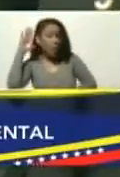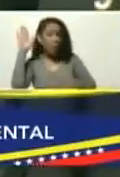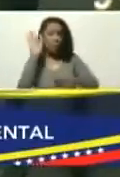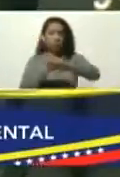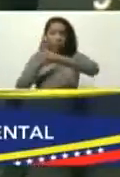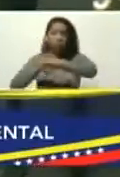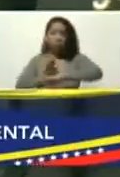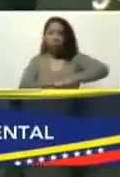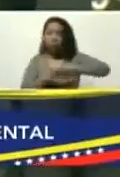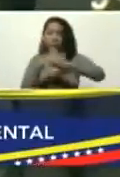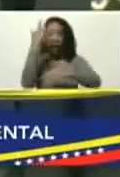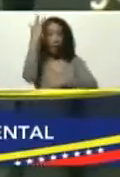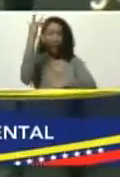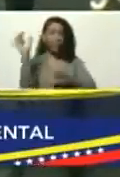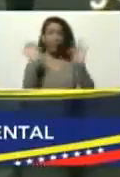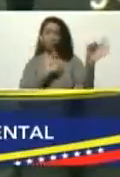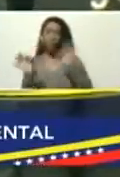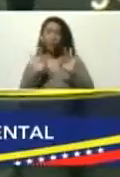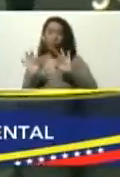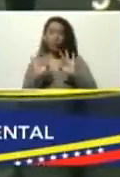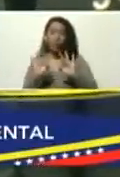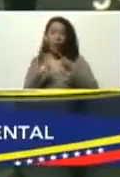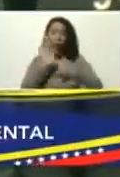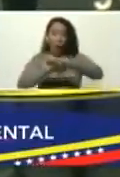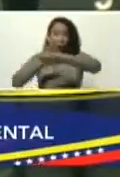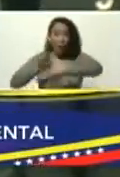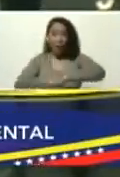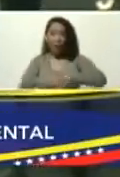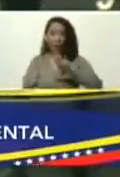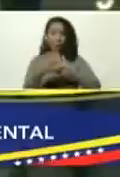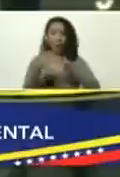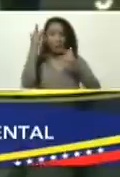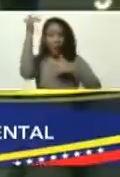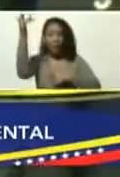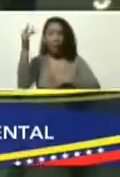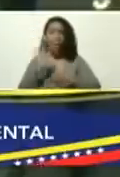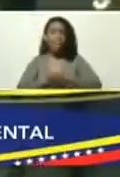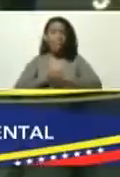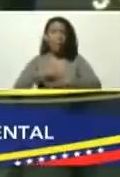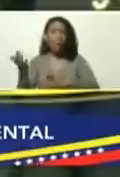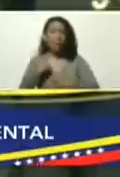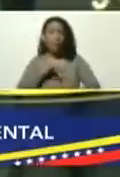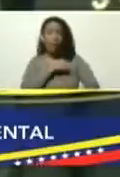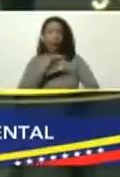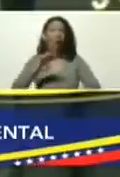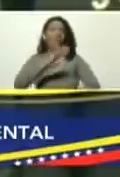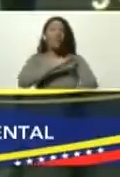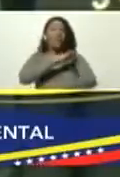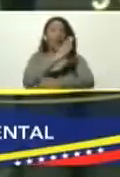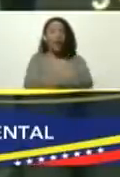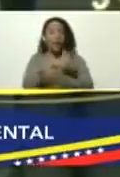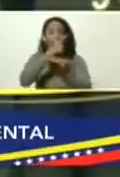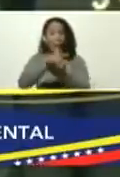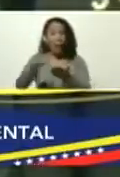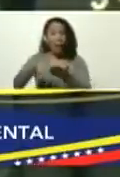inteligencia. Alerta contra inteligencia. Porque nuestra Fuerza Armada Nacional